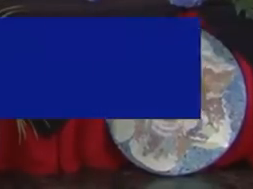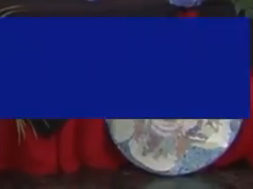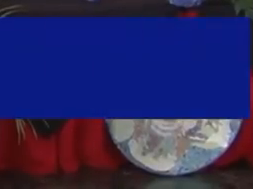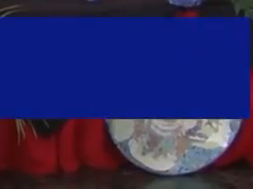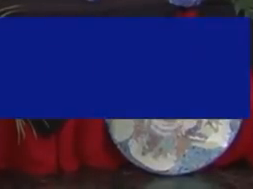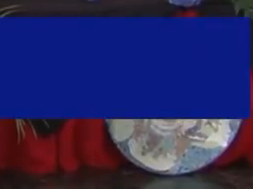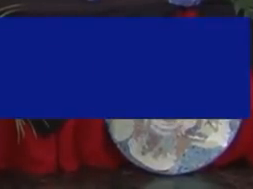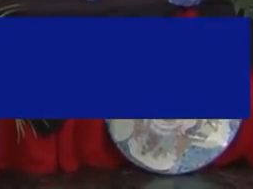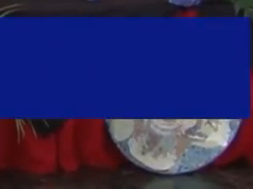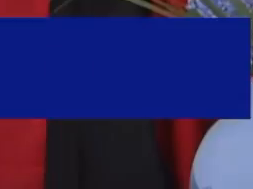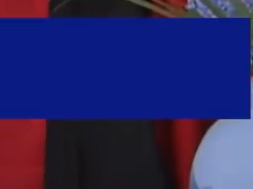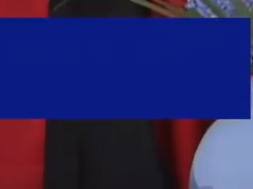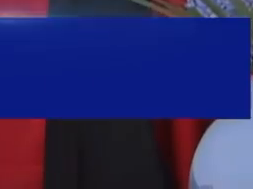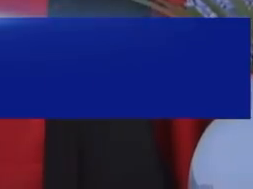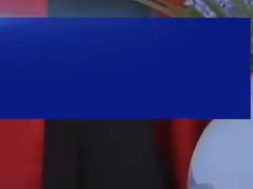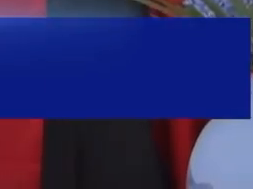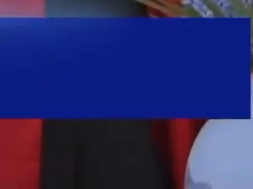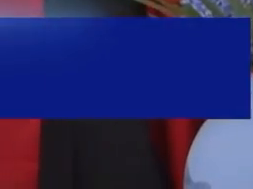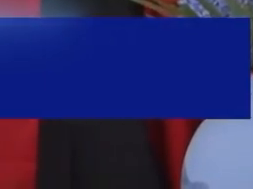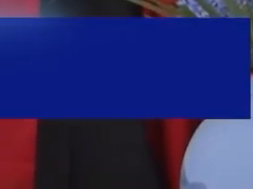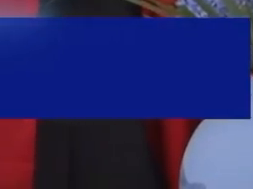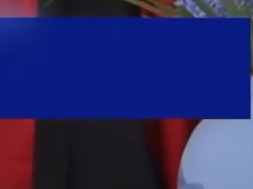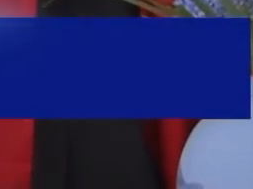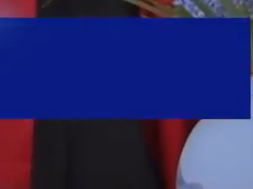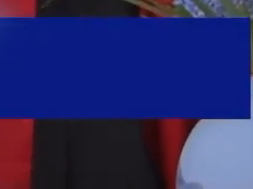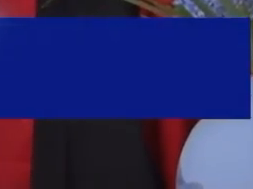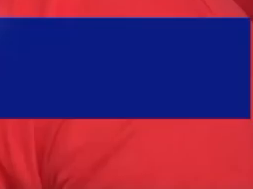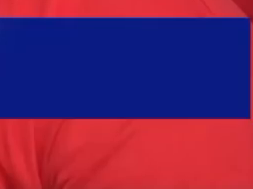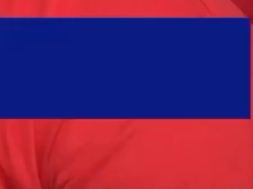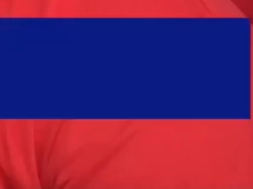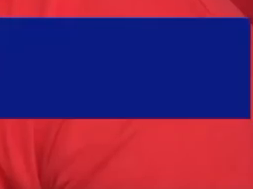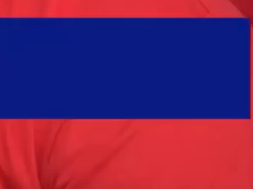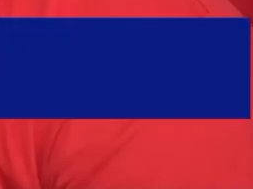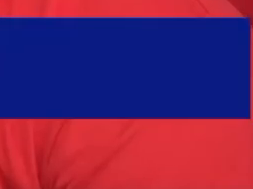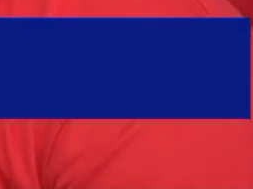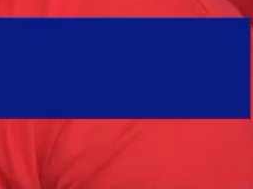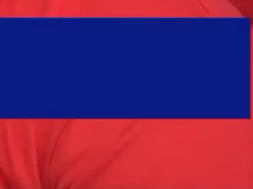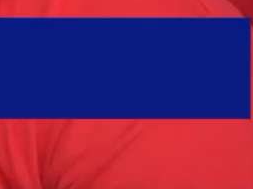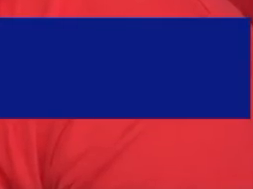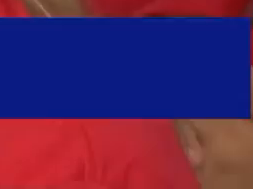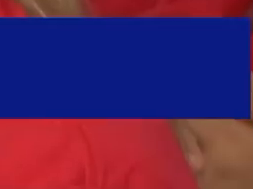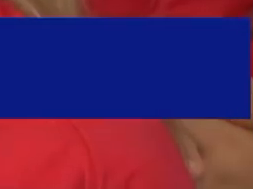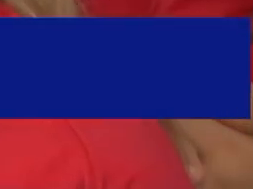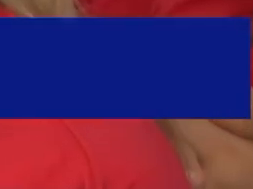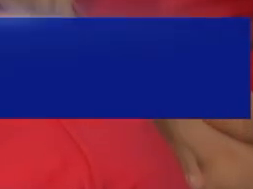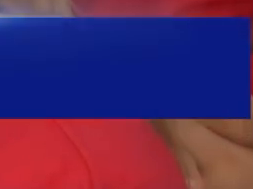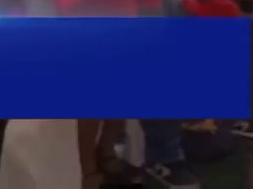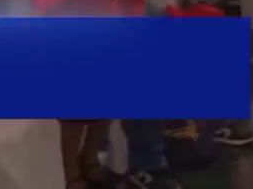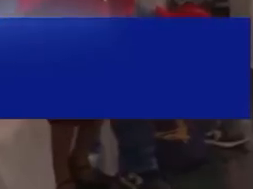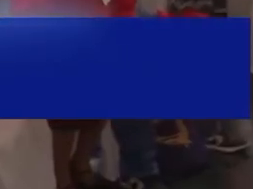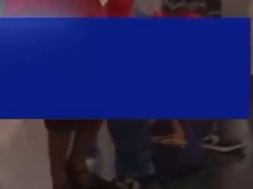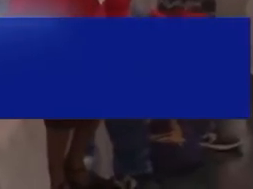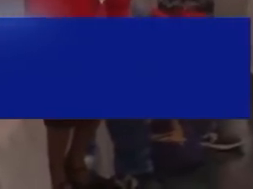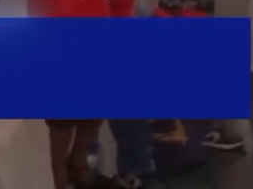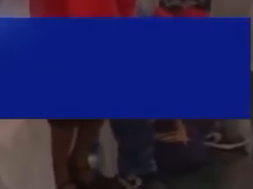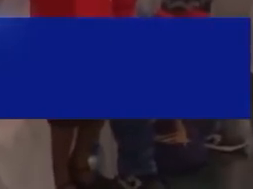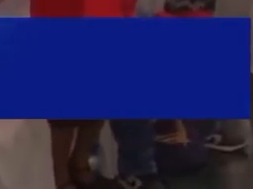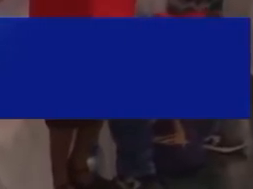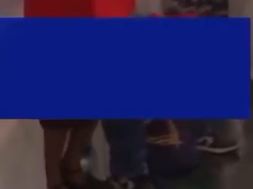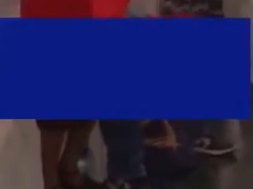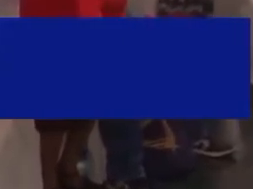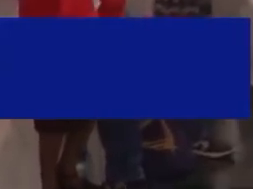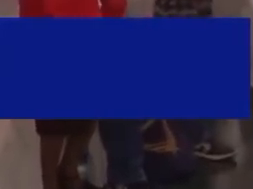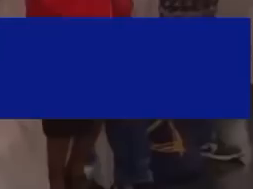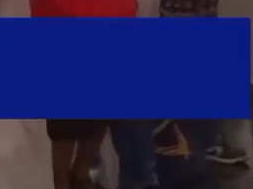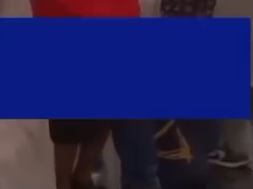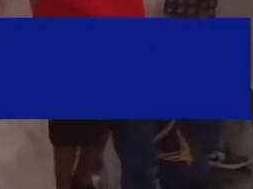Nacional de Empleados del Frente Nacional de los Trabajadores realizó su segundo congreso extraordinario, donde reiteraron su